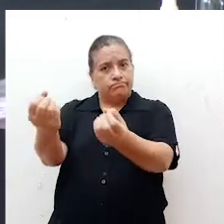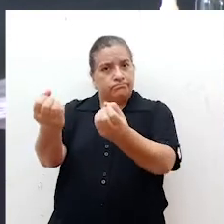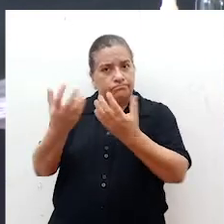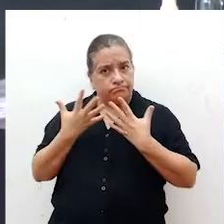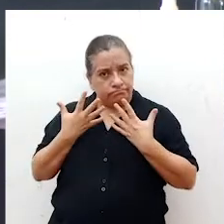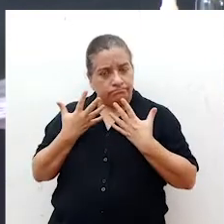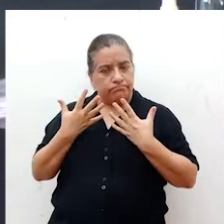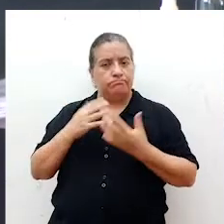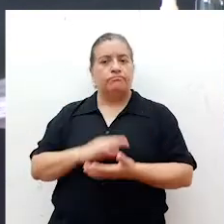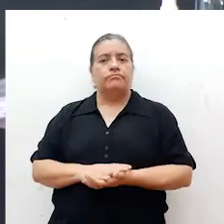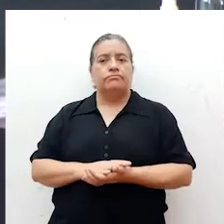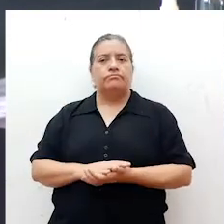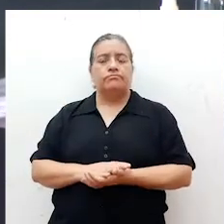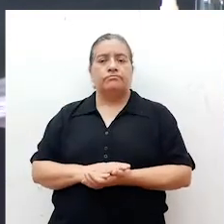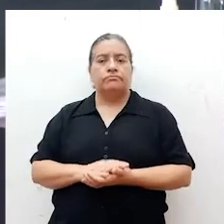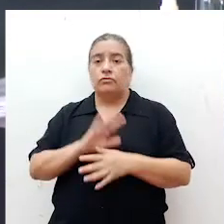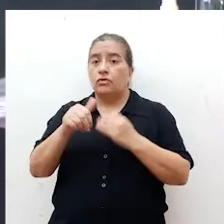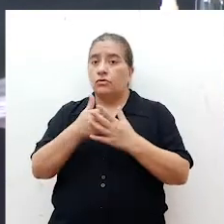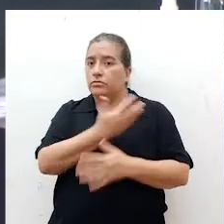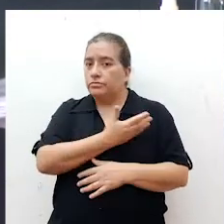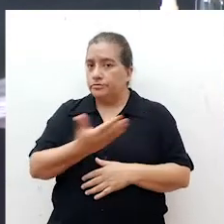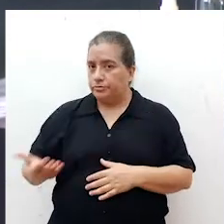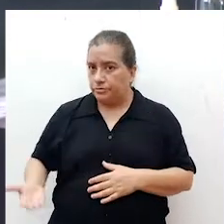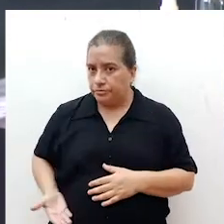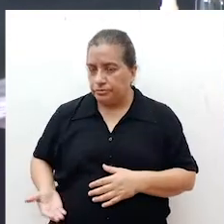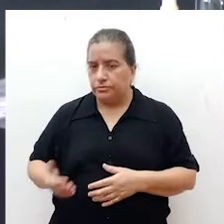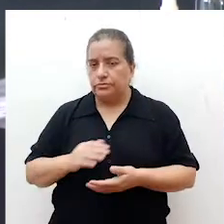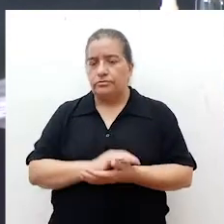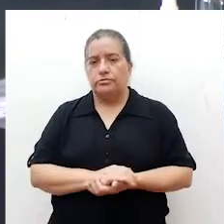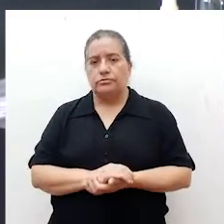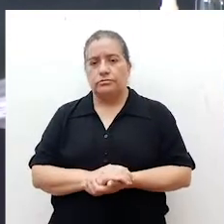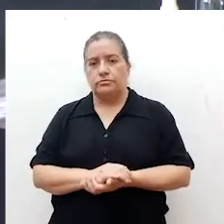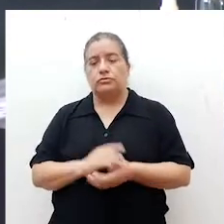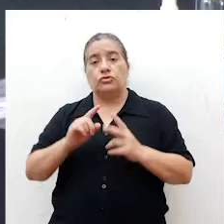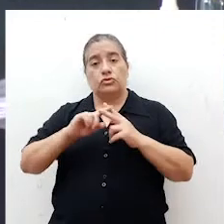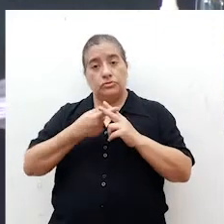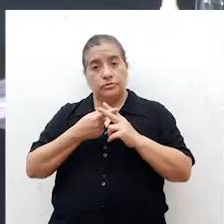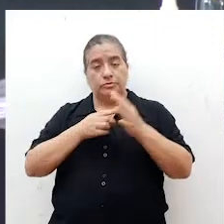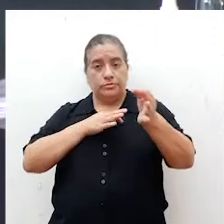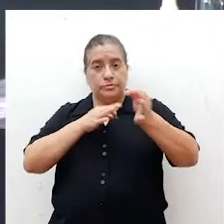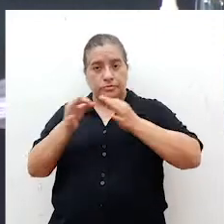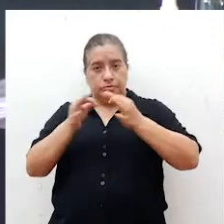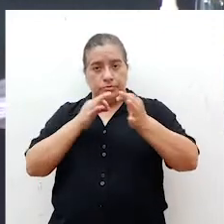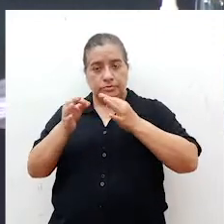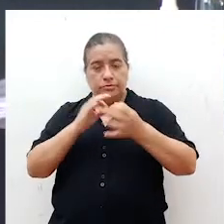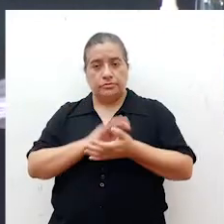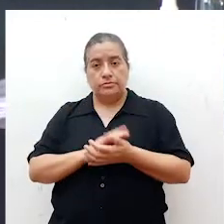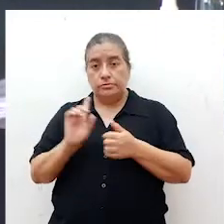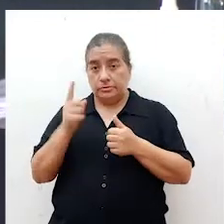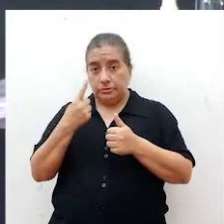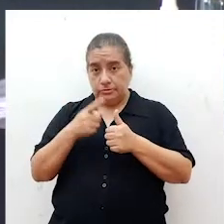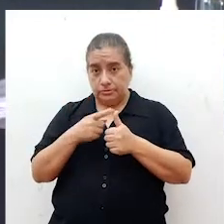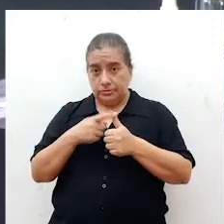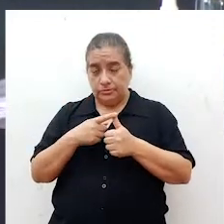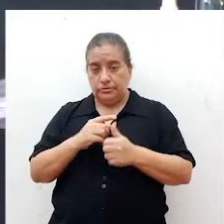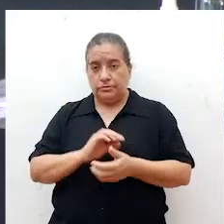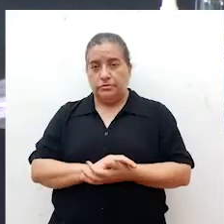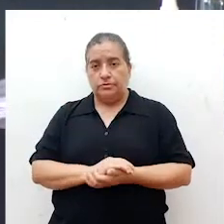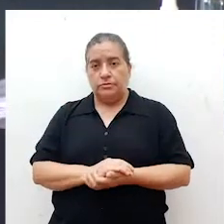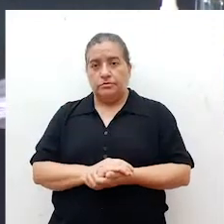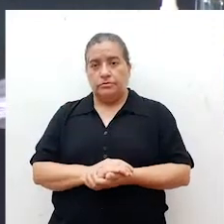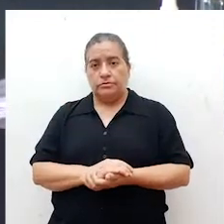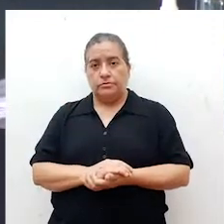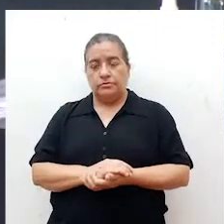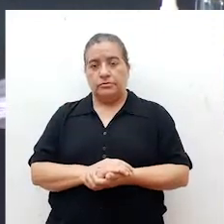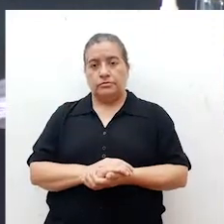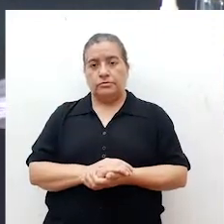estamos exigiendo también la rendición de cuentas de todo el Estado. Empezaré por